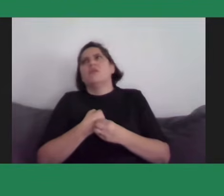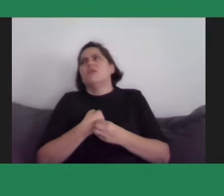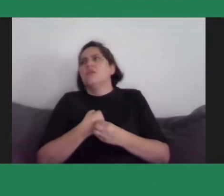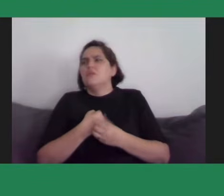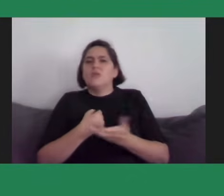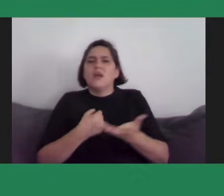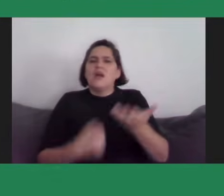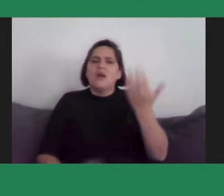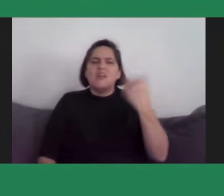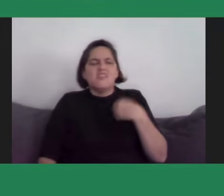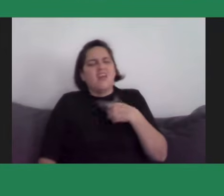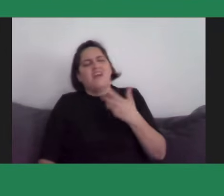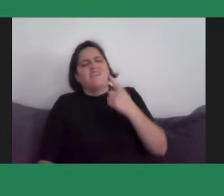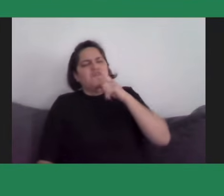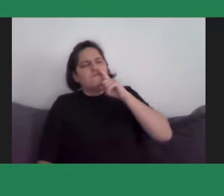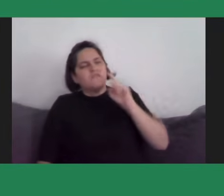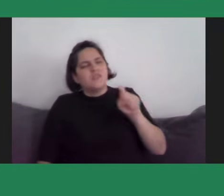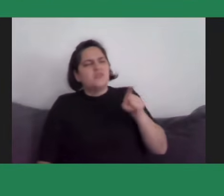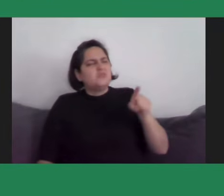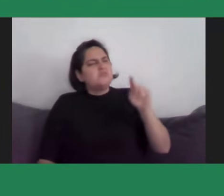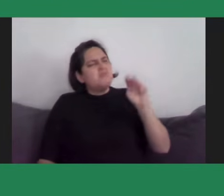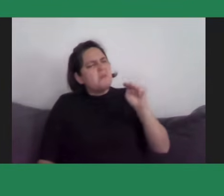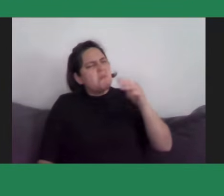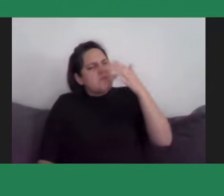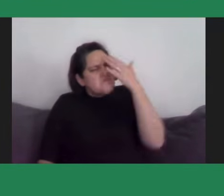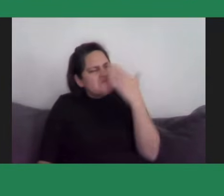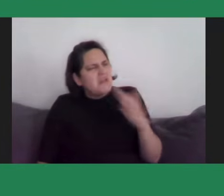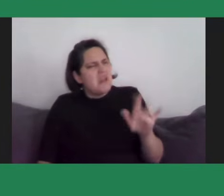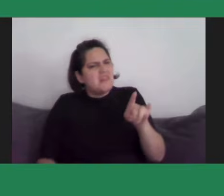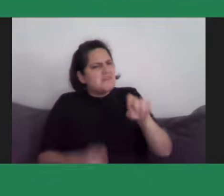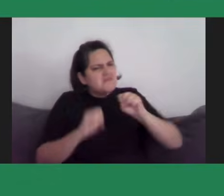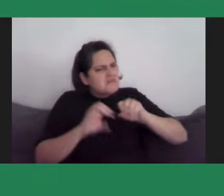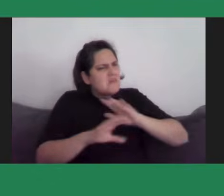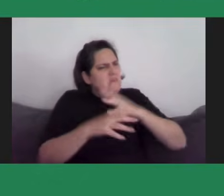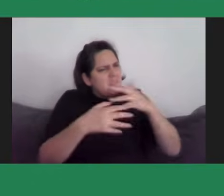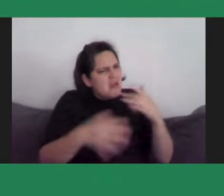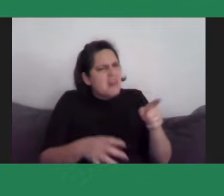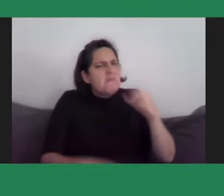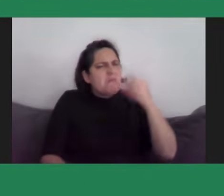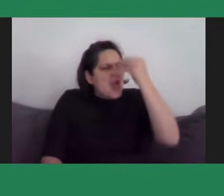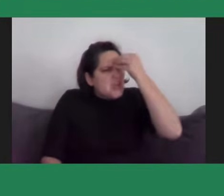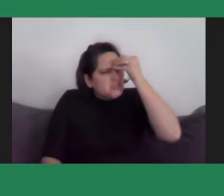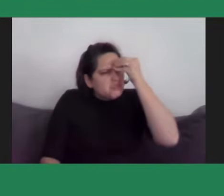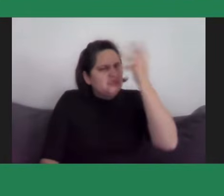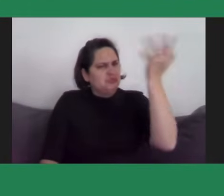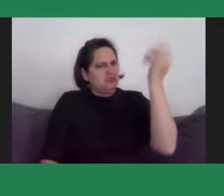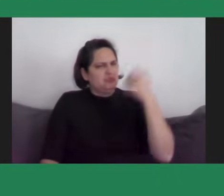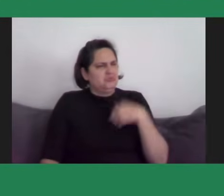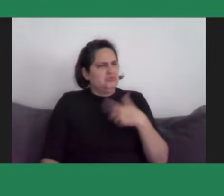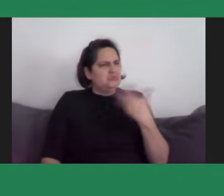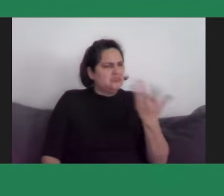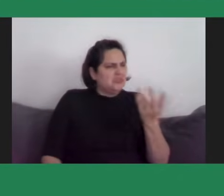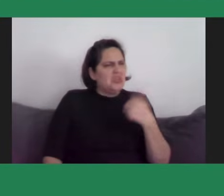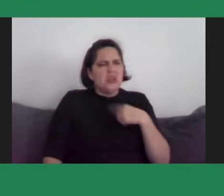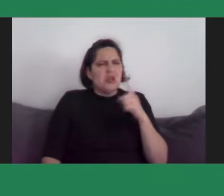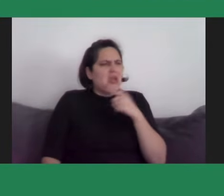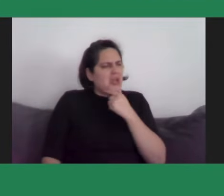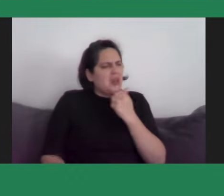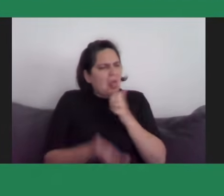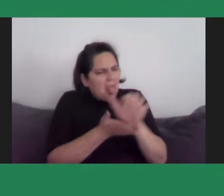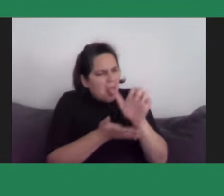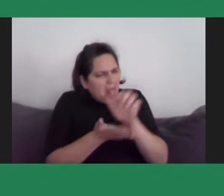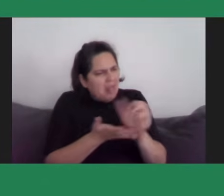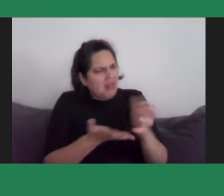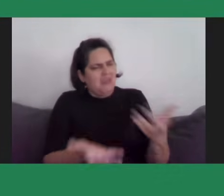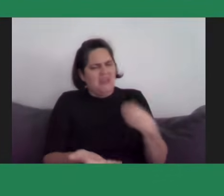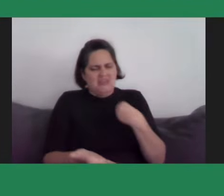era malcriado, que ella era una mala madre, que era muy mañoso o mañosa porque no quería comer las cosas